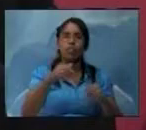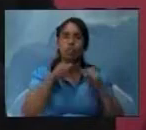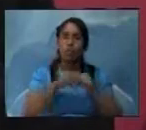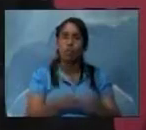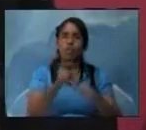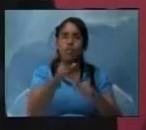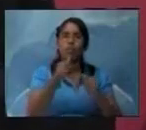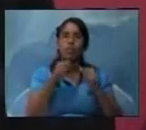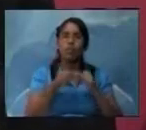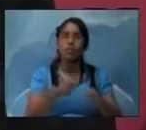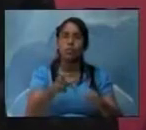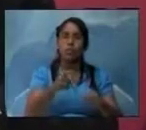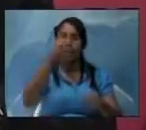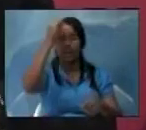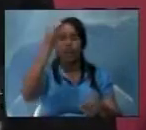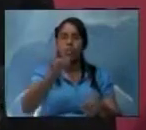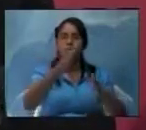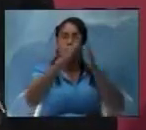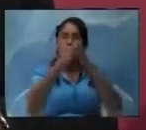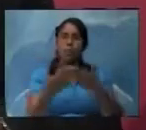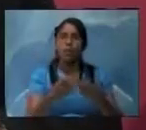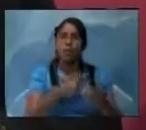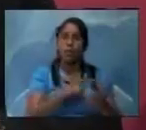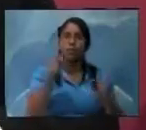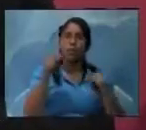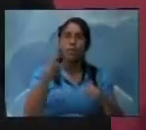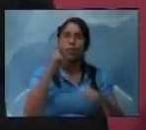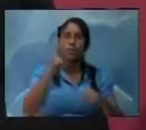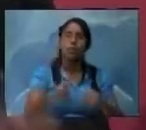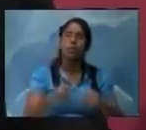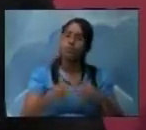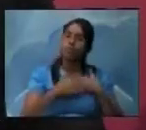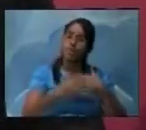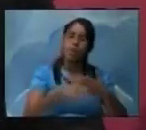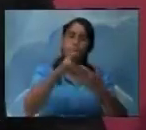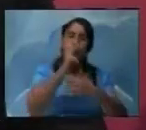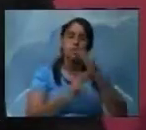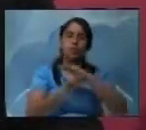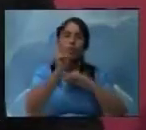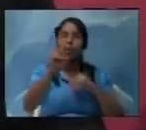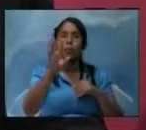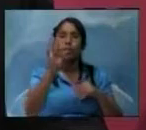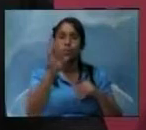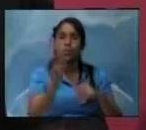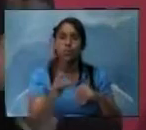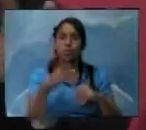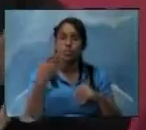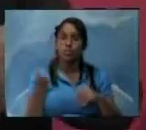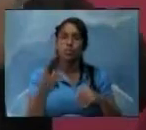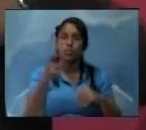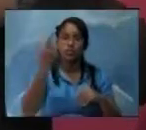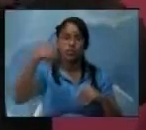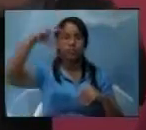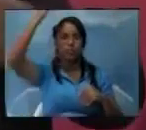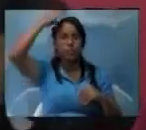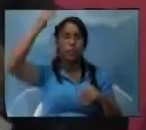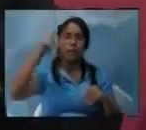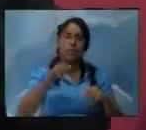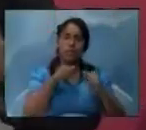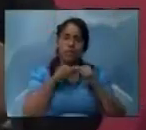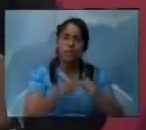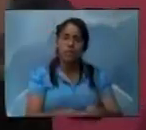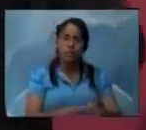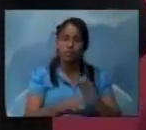se mantuvieron firmes, creyendo a la palabra, y acá vemos el resultado en el versículo 28, que el rey se